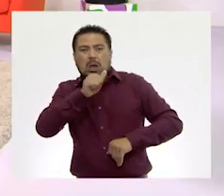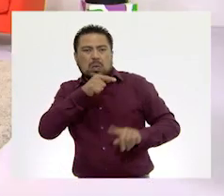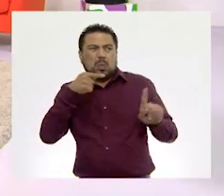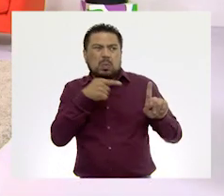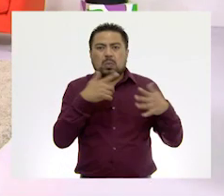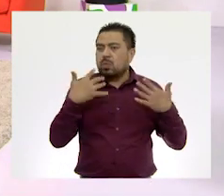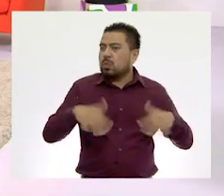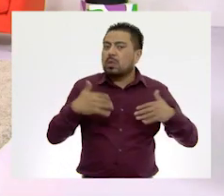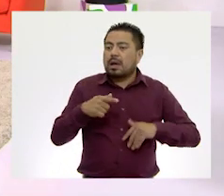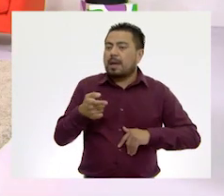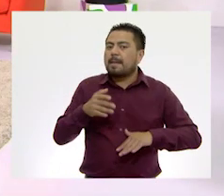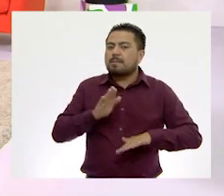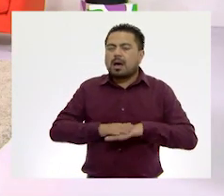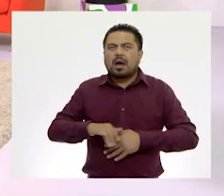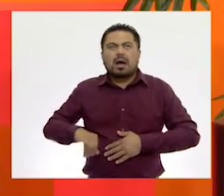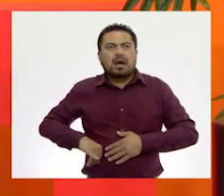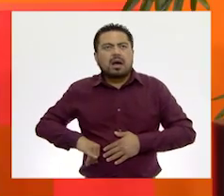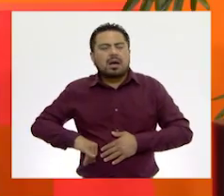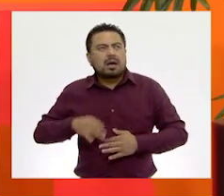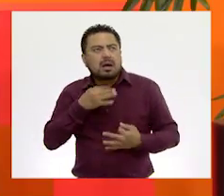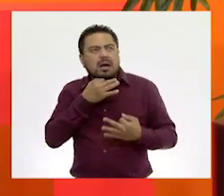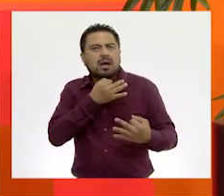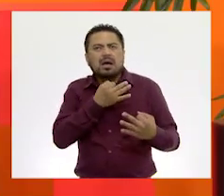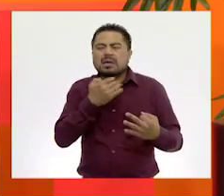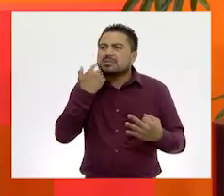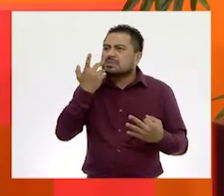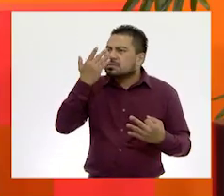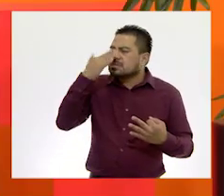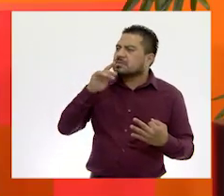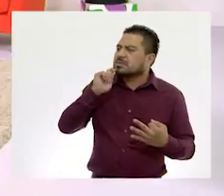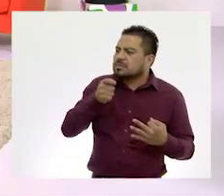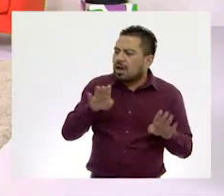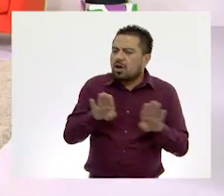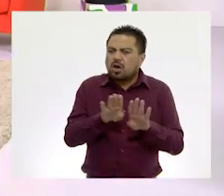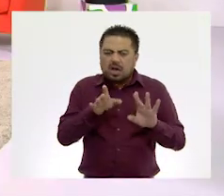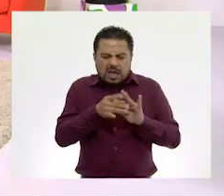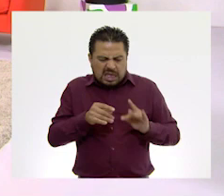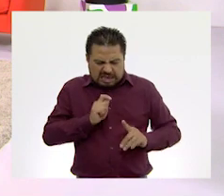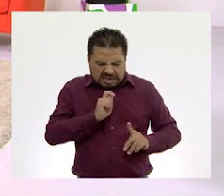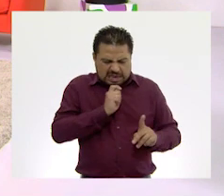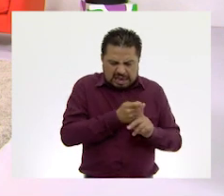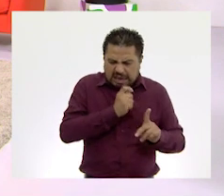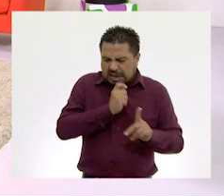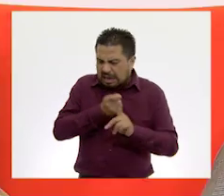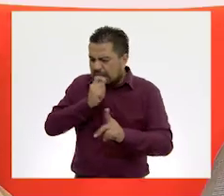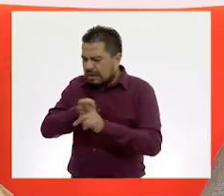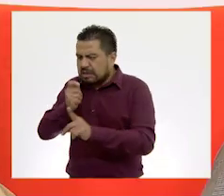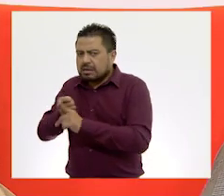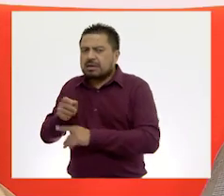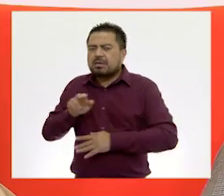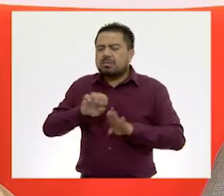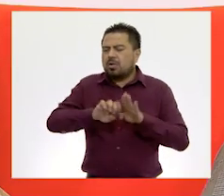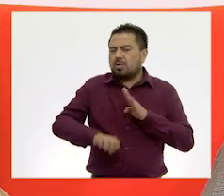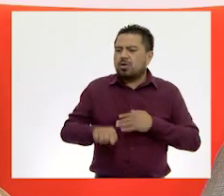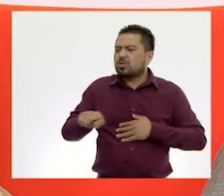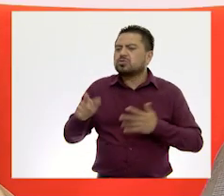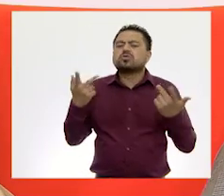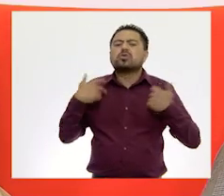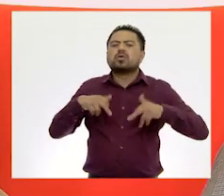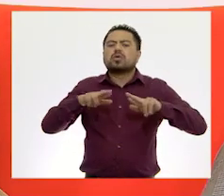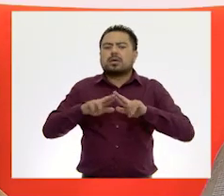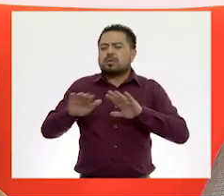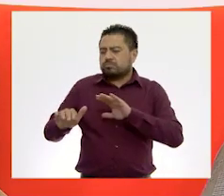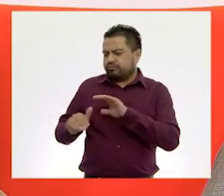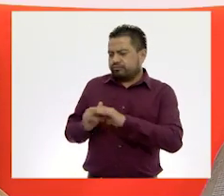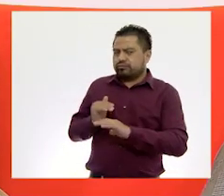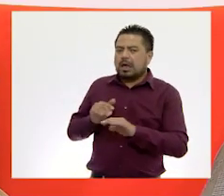porque pues ya tiene más intereses, ¿no? Ya quiere saber cómo dice aquí, cómo dice allá. Ella, por decir, su maestra nos